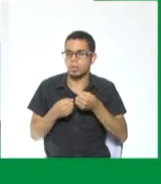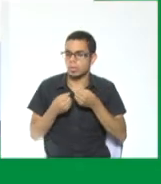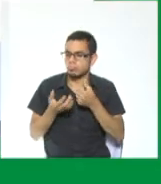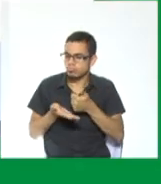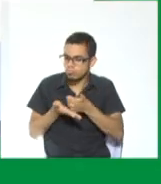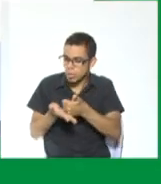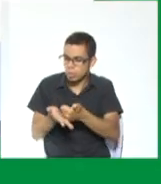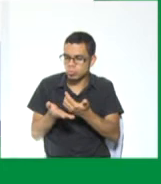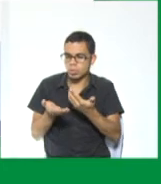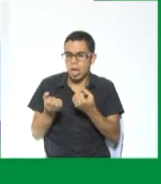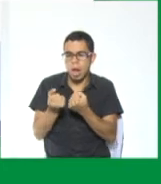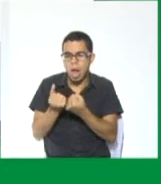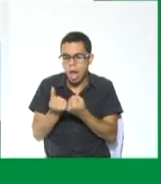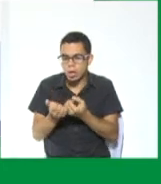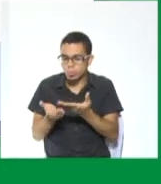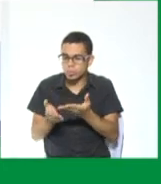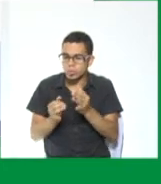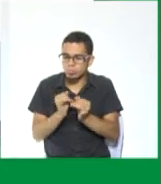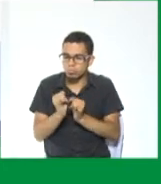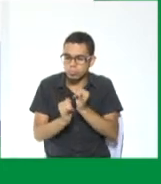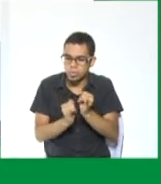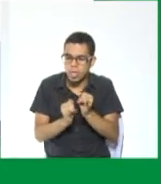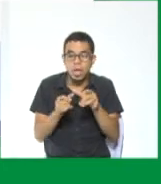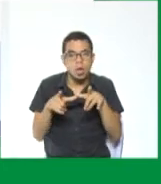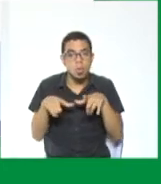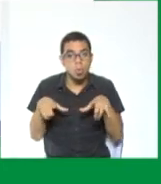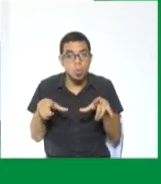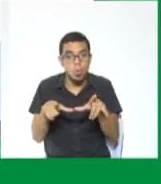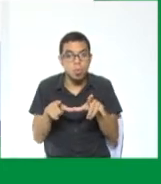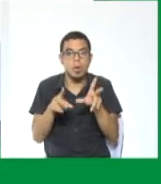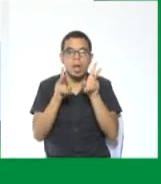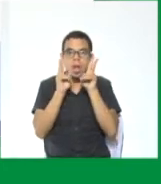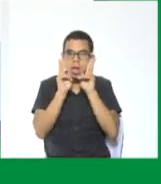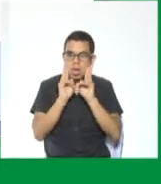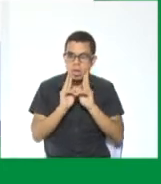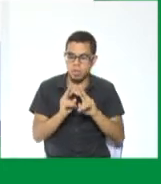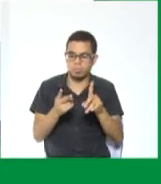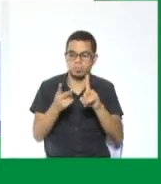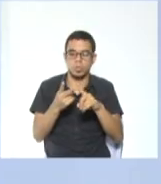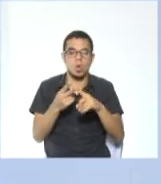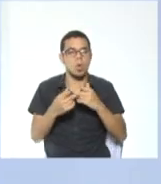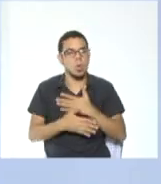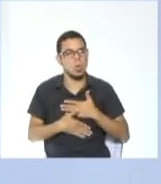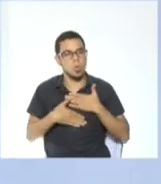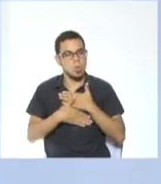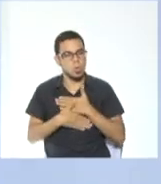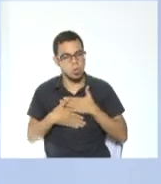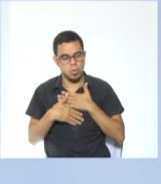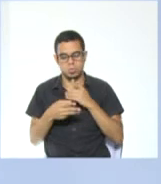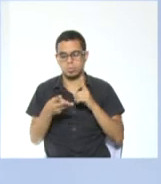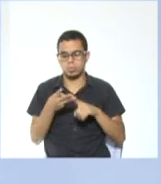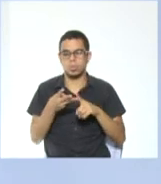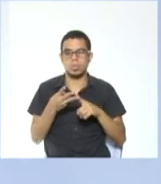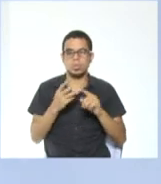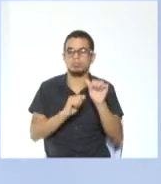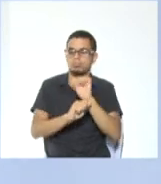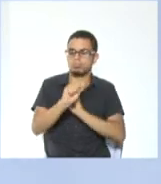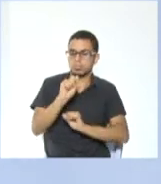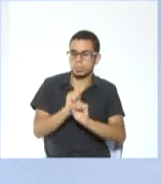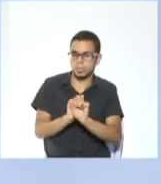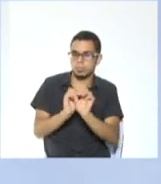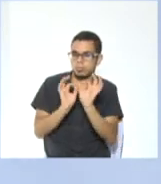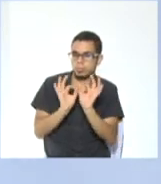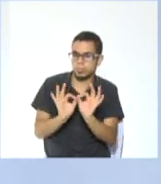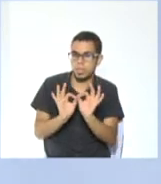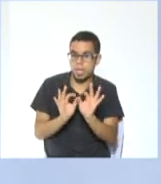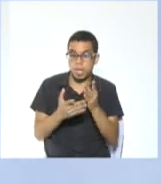expertos. Realizar actividades en un lugar limpio, agradable y seguro, que le permitan tanto a usted como al